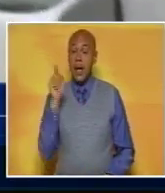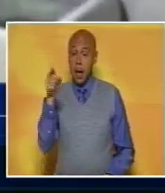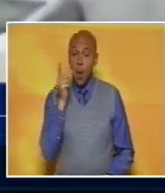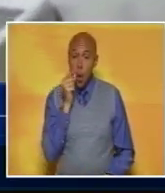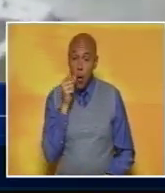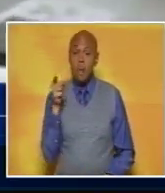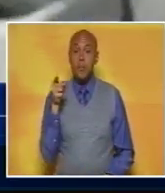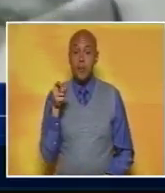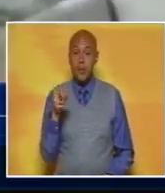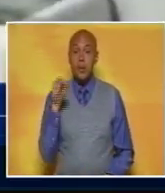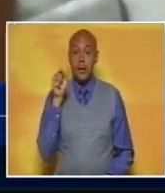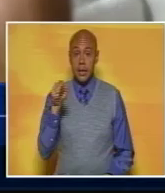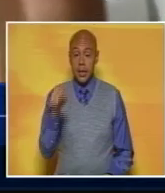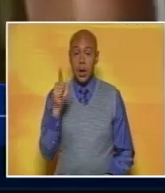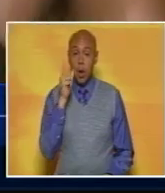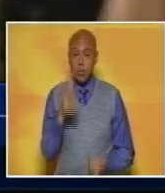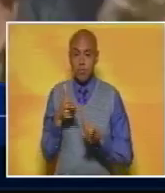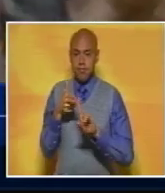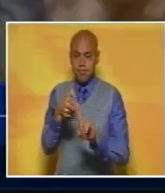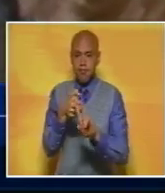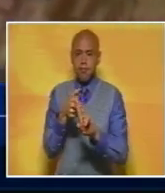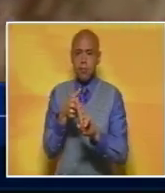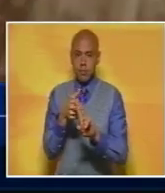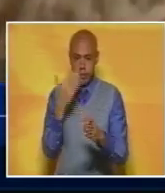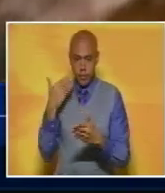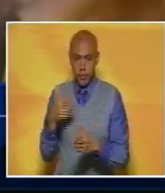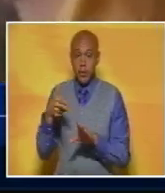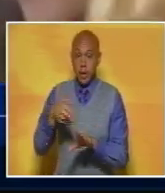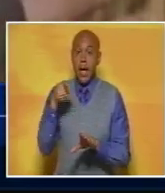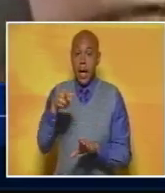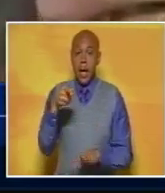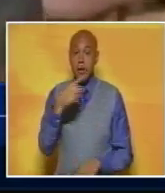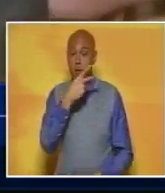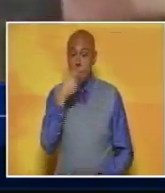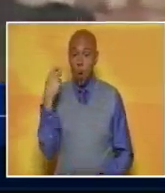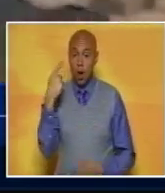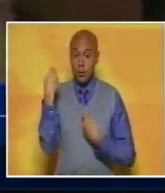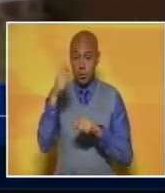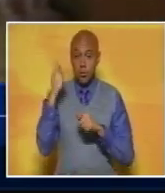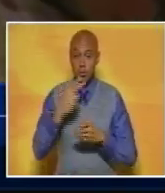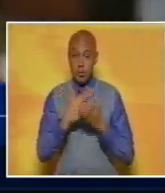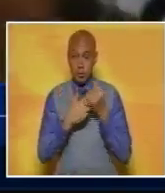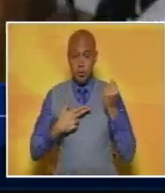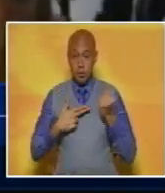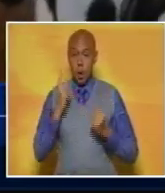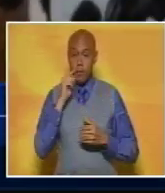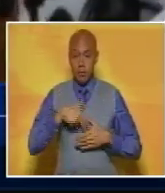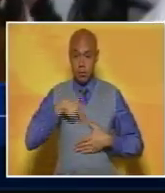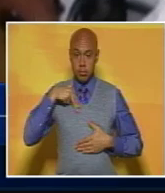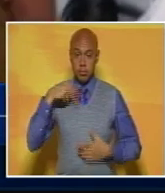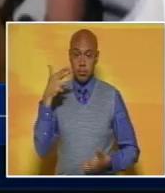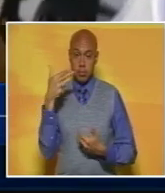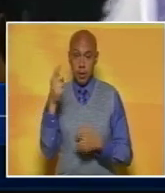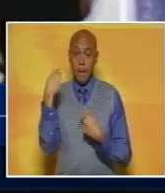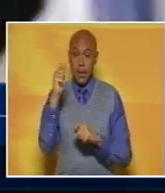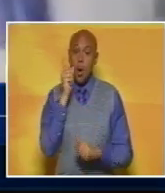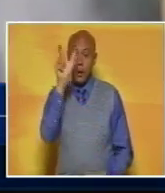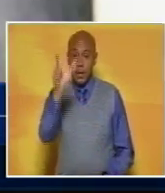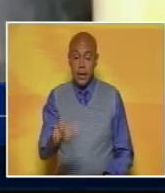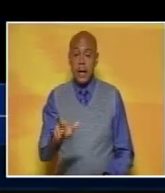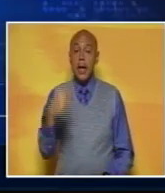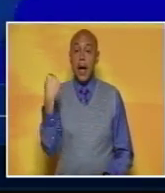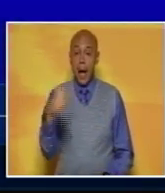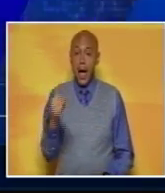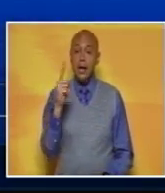criminales brasileñas dedicadas al tráfico de drogas y armas. Se trata de Guilherme Vieira, quien tiene